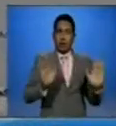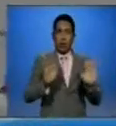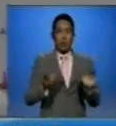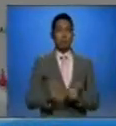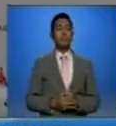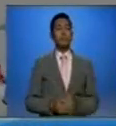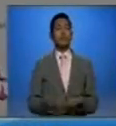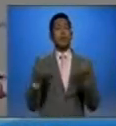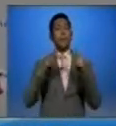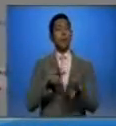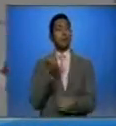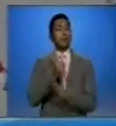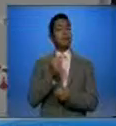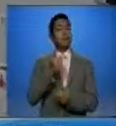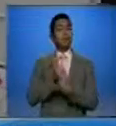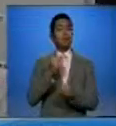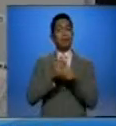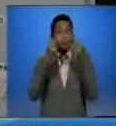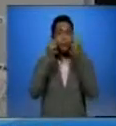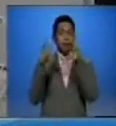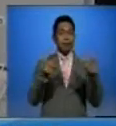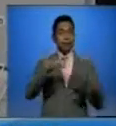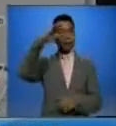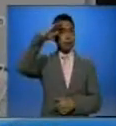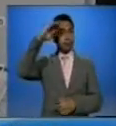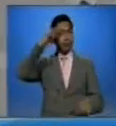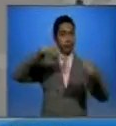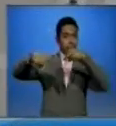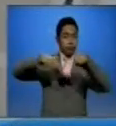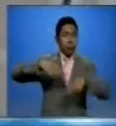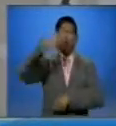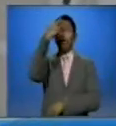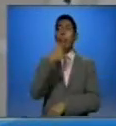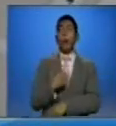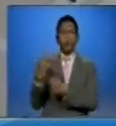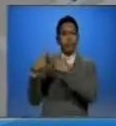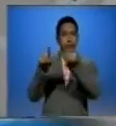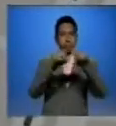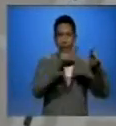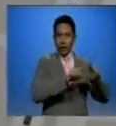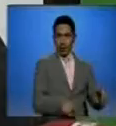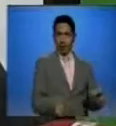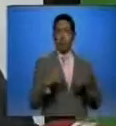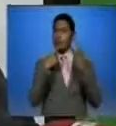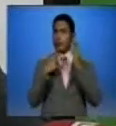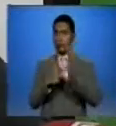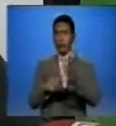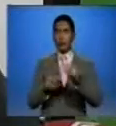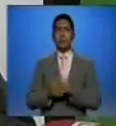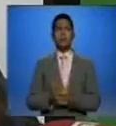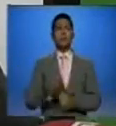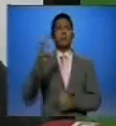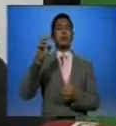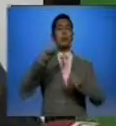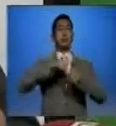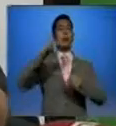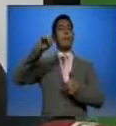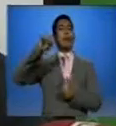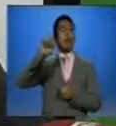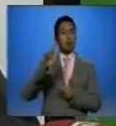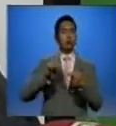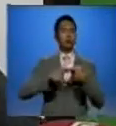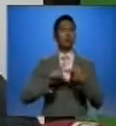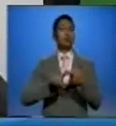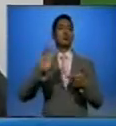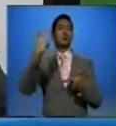un operativo de tránsito en las calles de los alrededores de los hoteles donde se hospedarán los mandatarios visitantes. Marrio, Sheraton, Swiss Hotel,